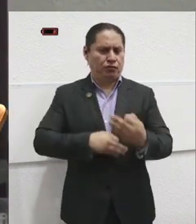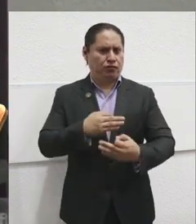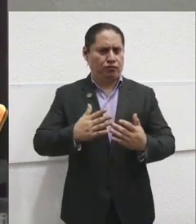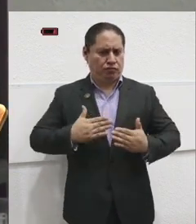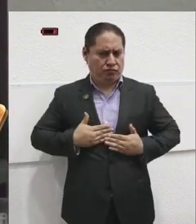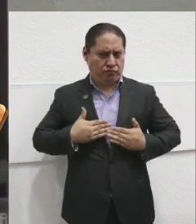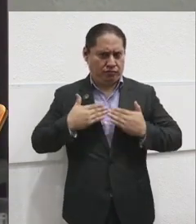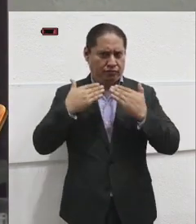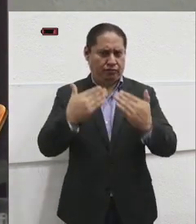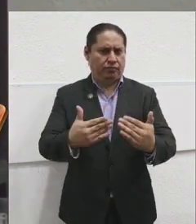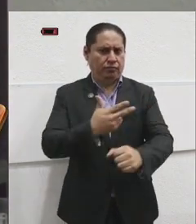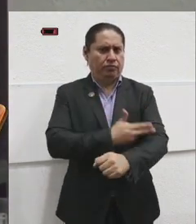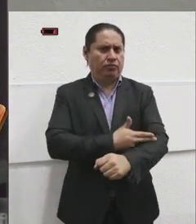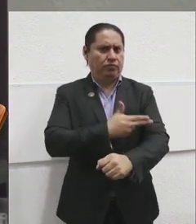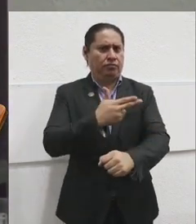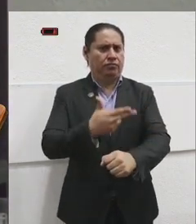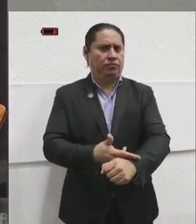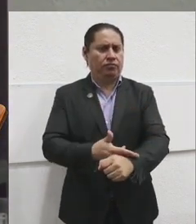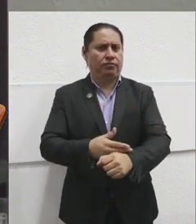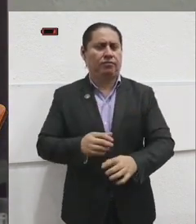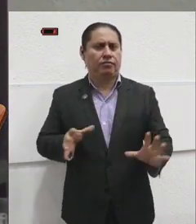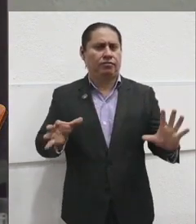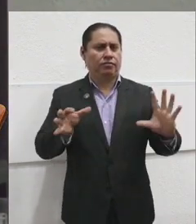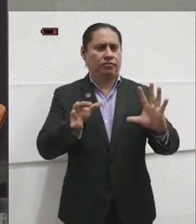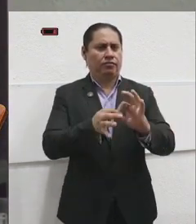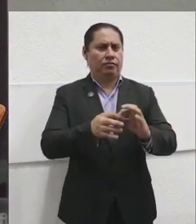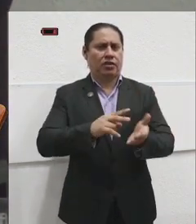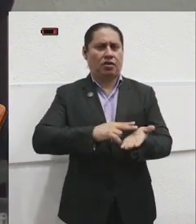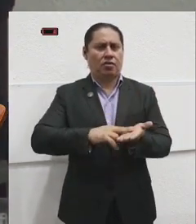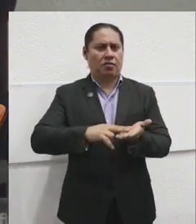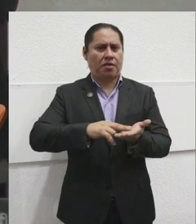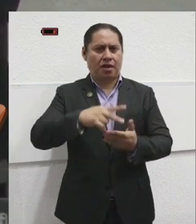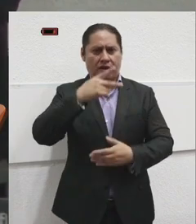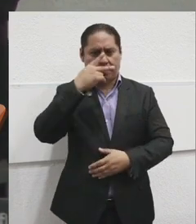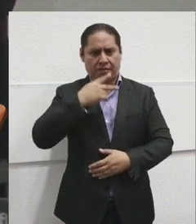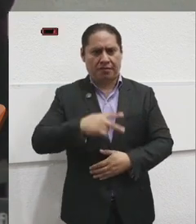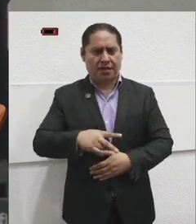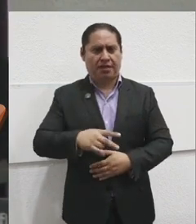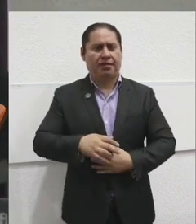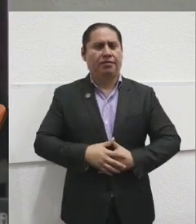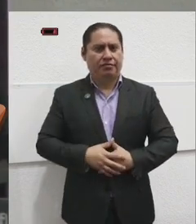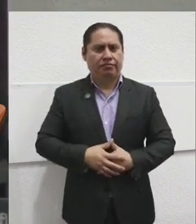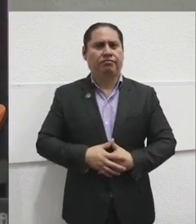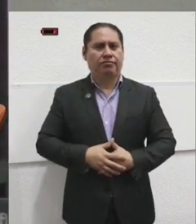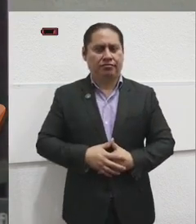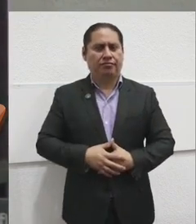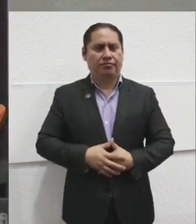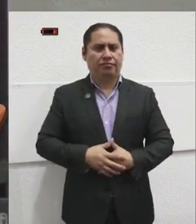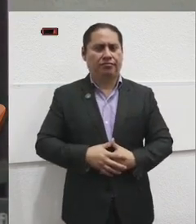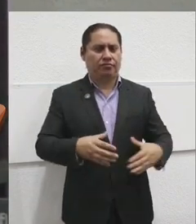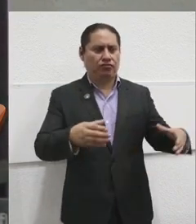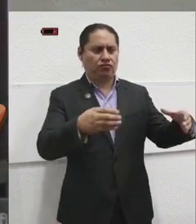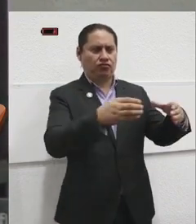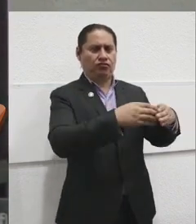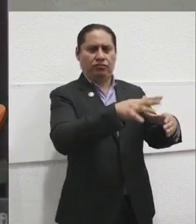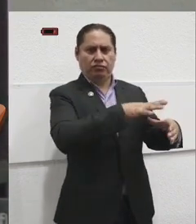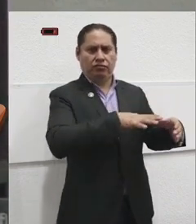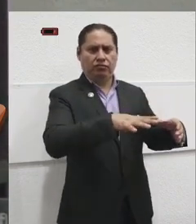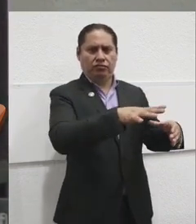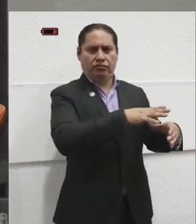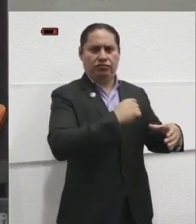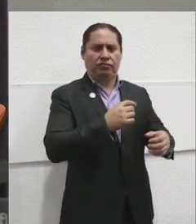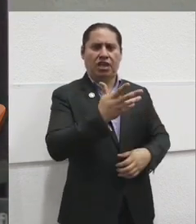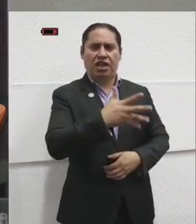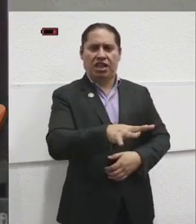franqueza que nuestros aliados del Partido Verde Ecologista de México, con su fracción, sus 10 legisladoras